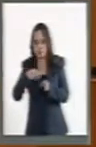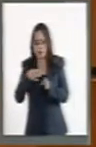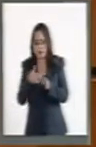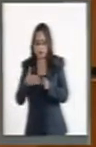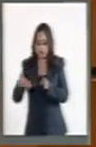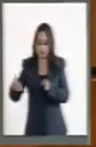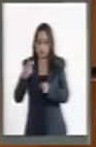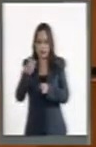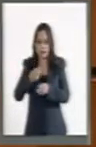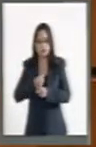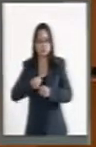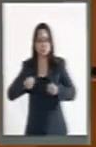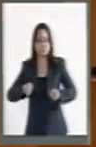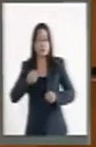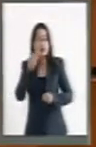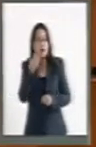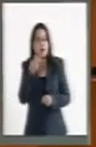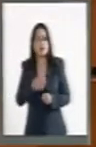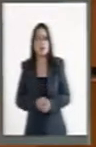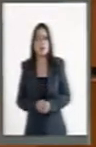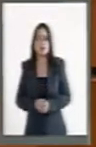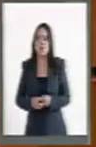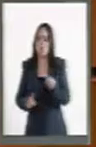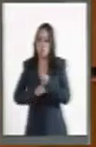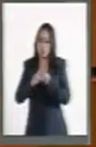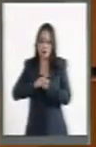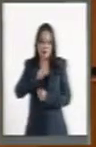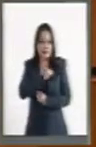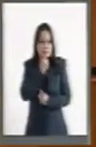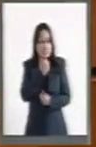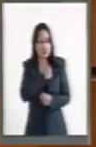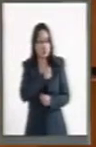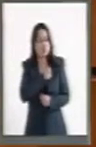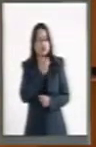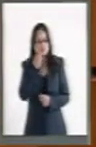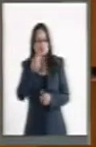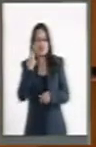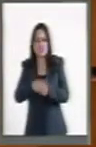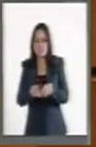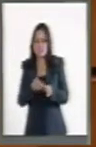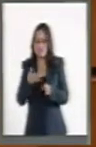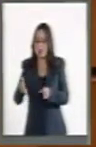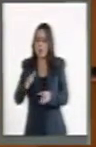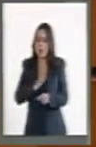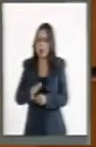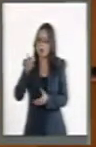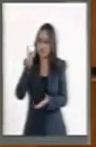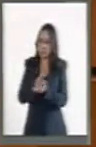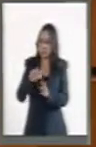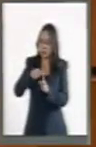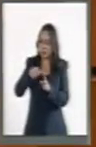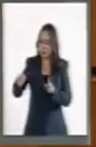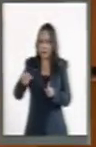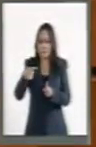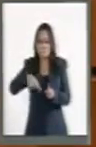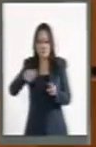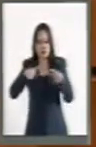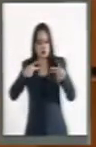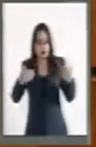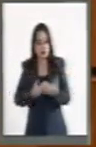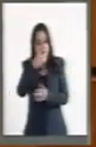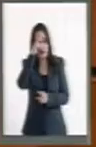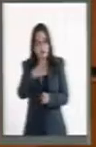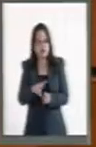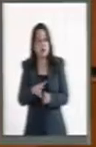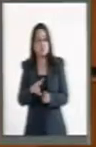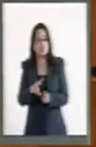Es el fenómeno de salud que pone en riesgo no solo a miles de mexicanos,